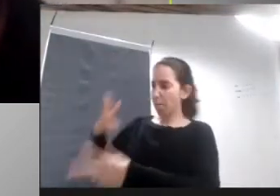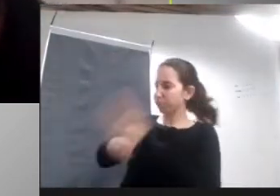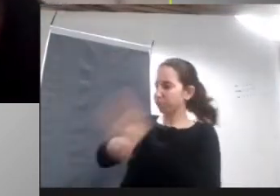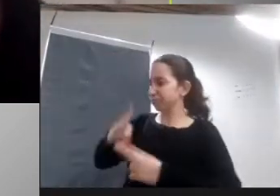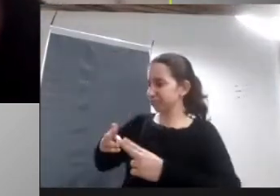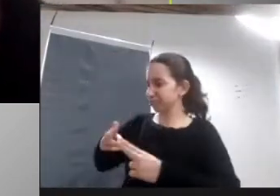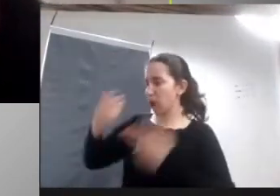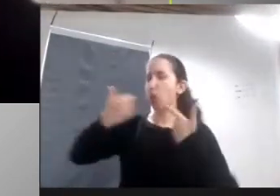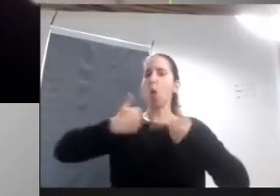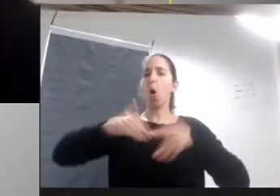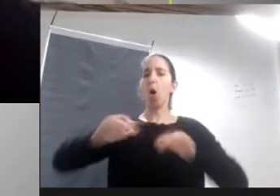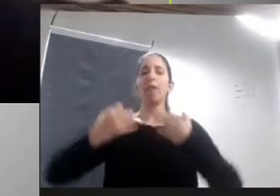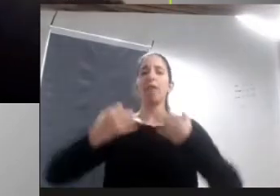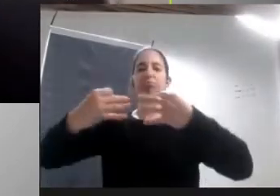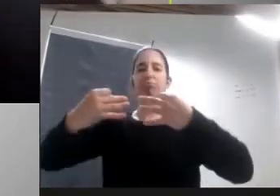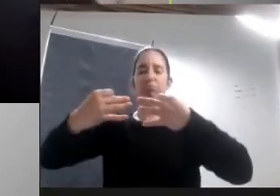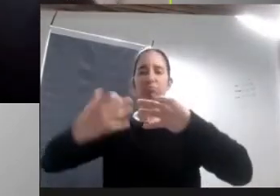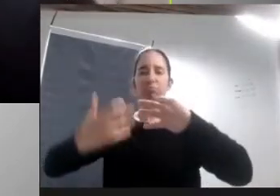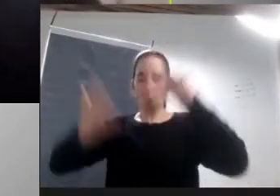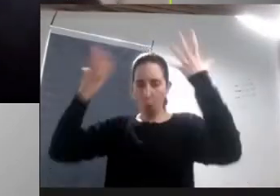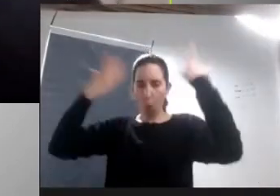de la normalidad corporal.